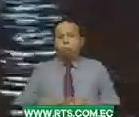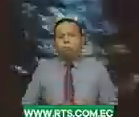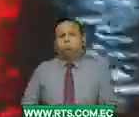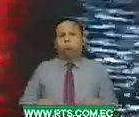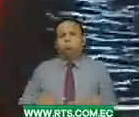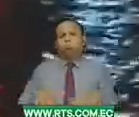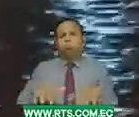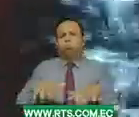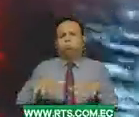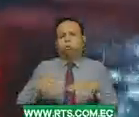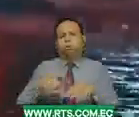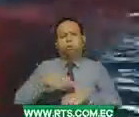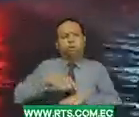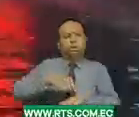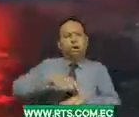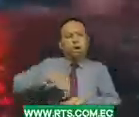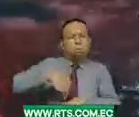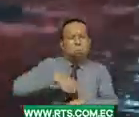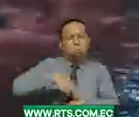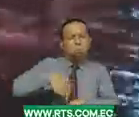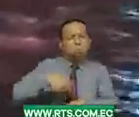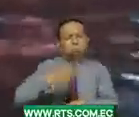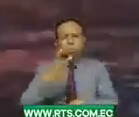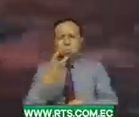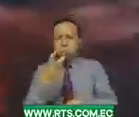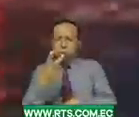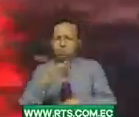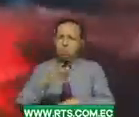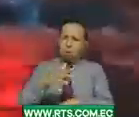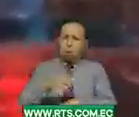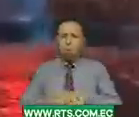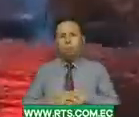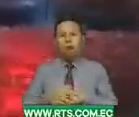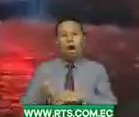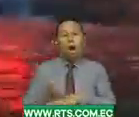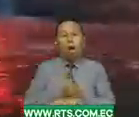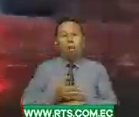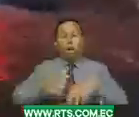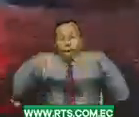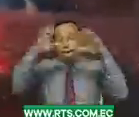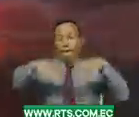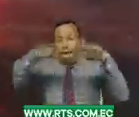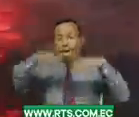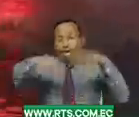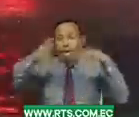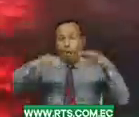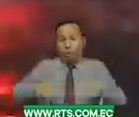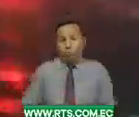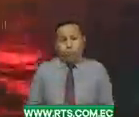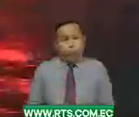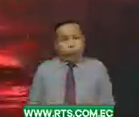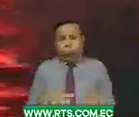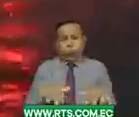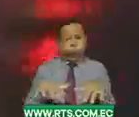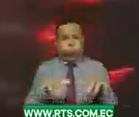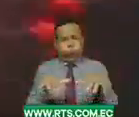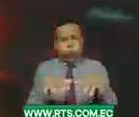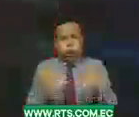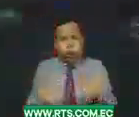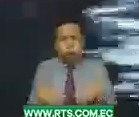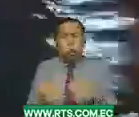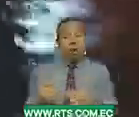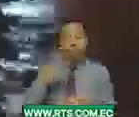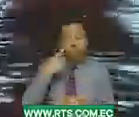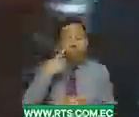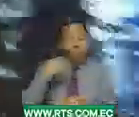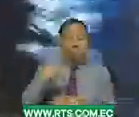Han pasado casi 12 horas. Desde que la inundación estuvo en su parte más fuerte, va a pasar otro vehículo,